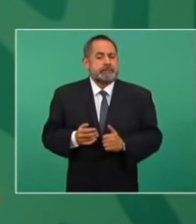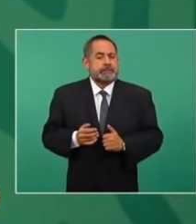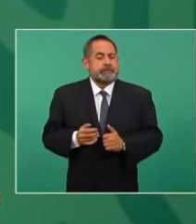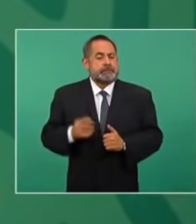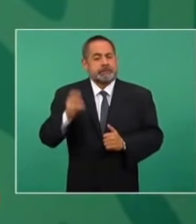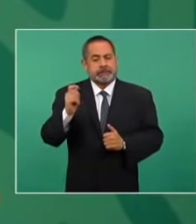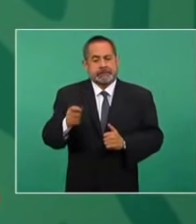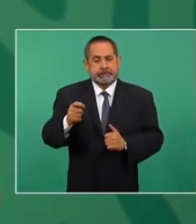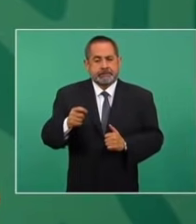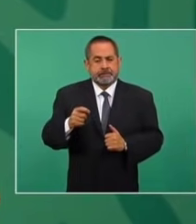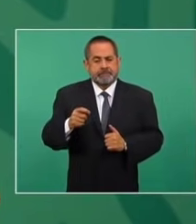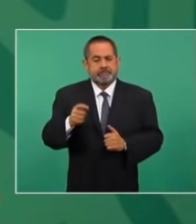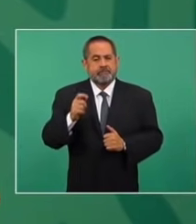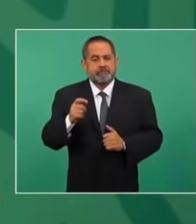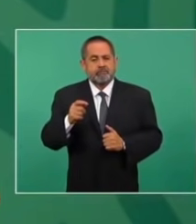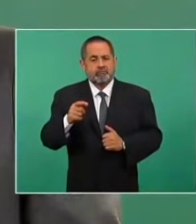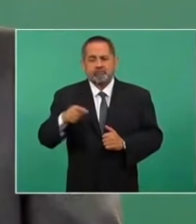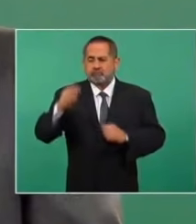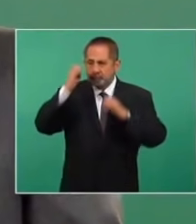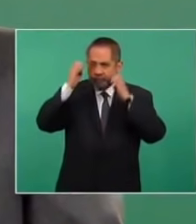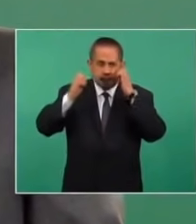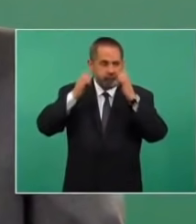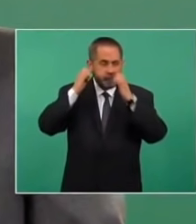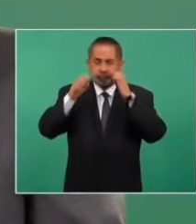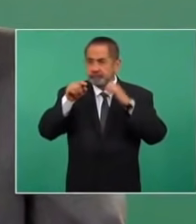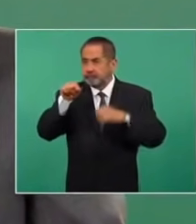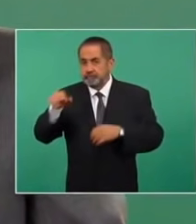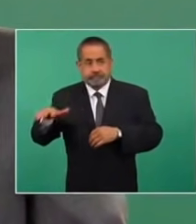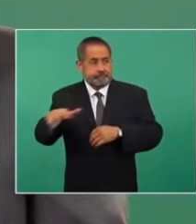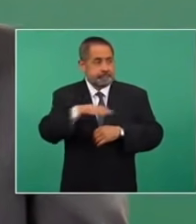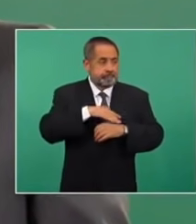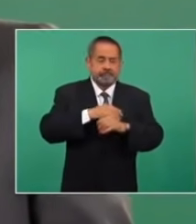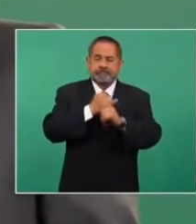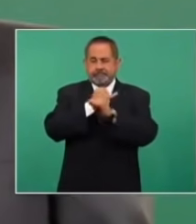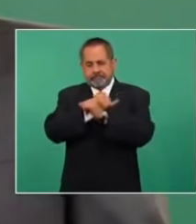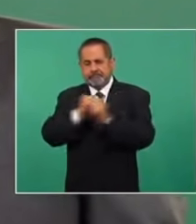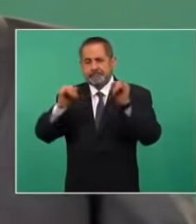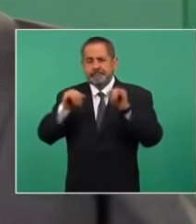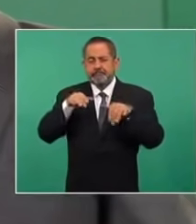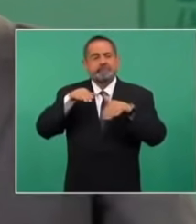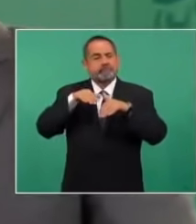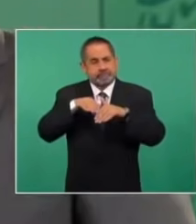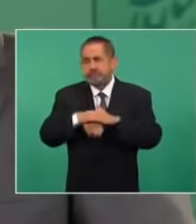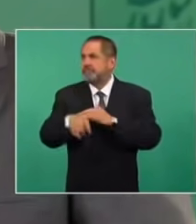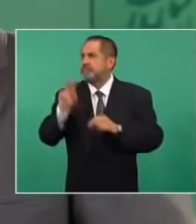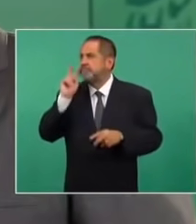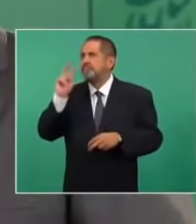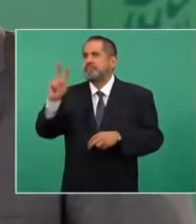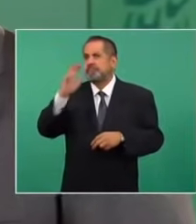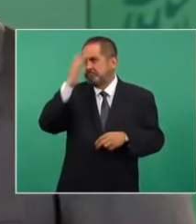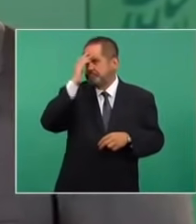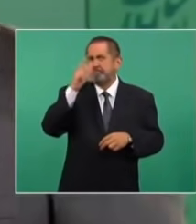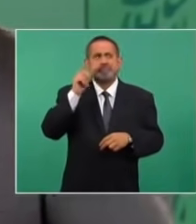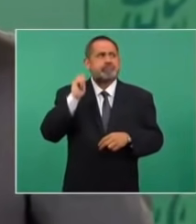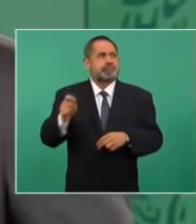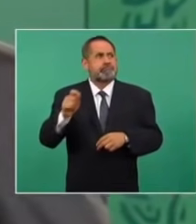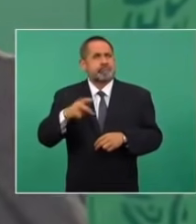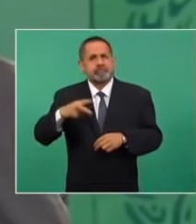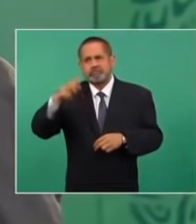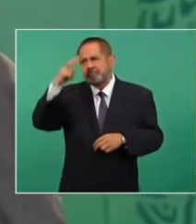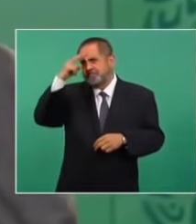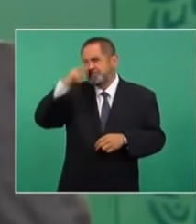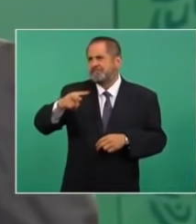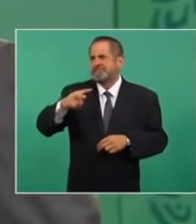la inauguración de una exposición sobre la grandeza de México,